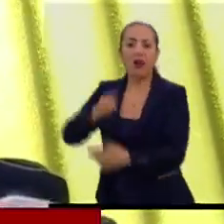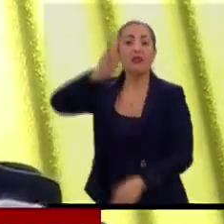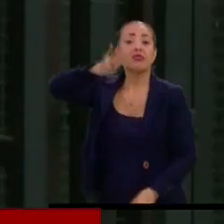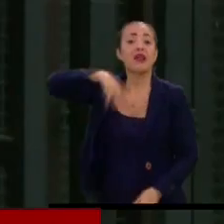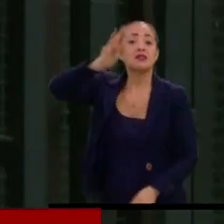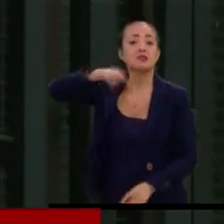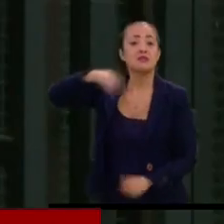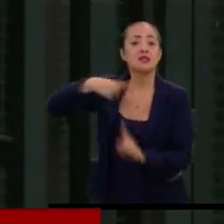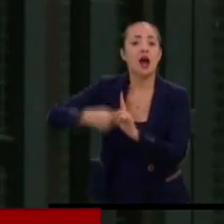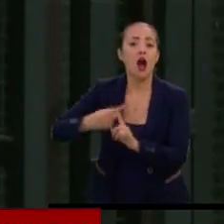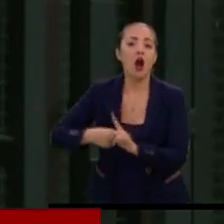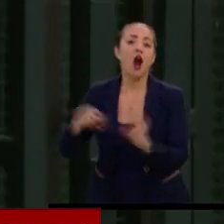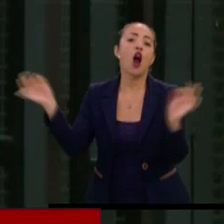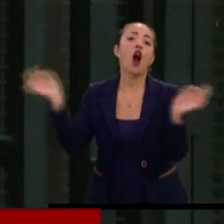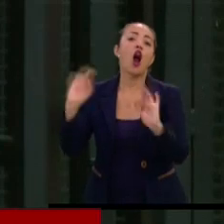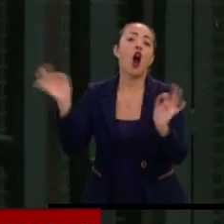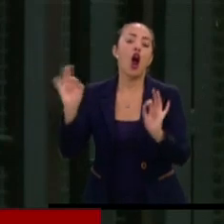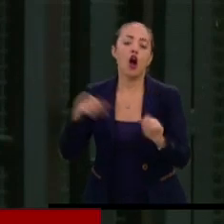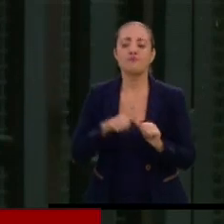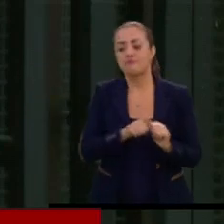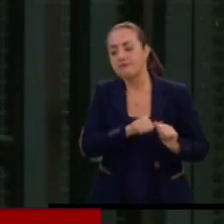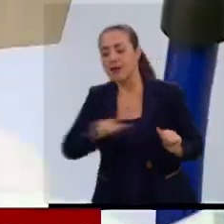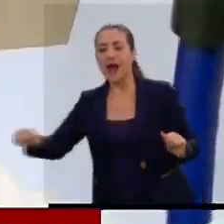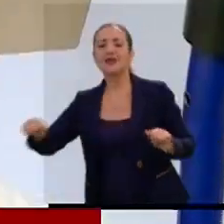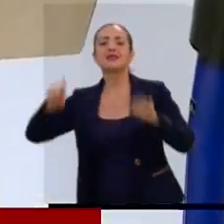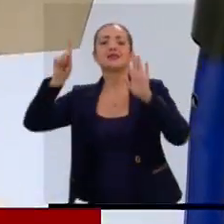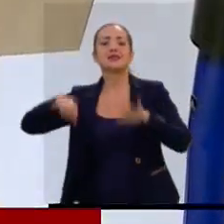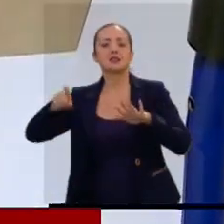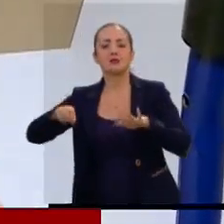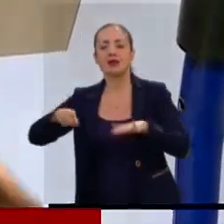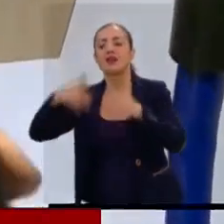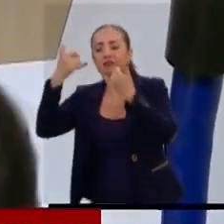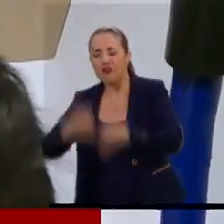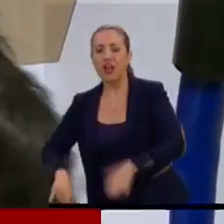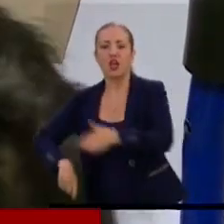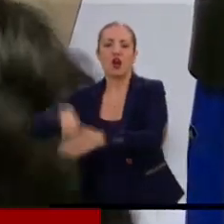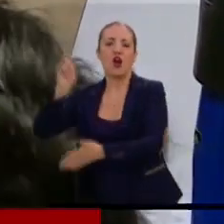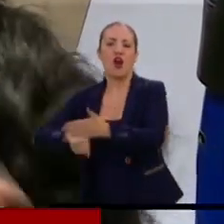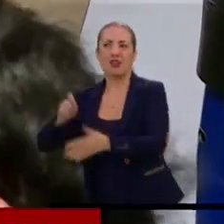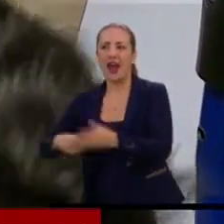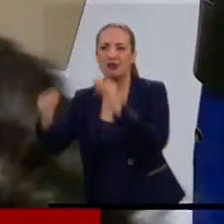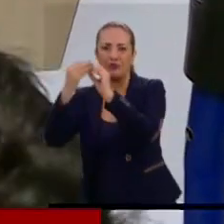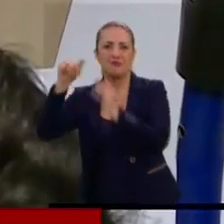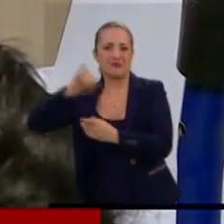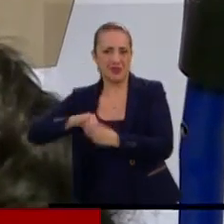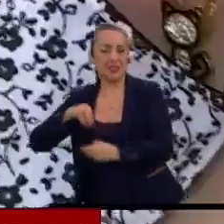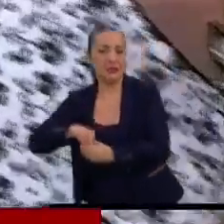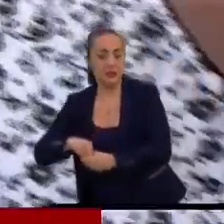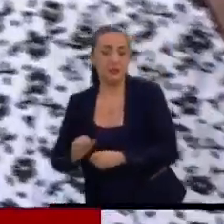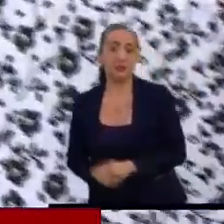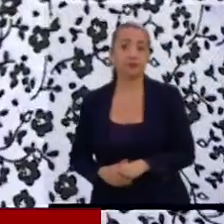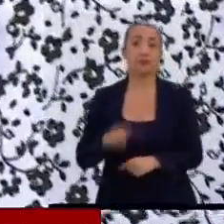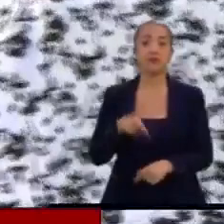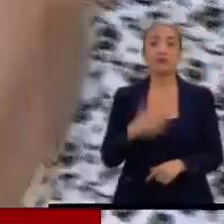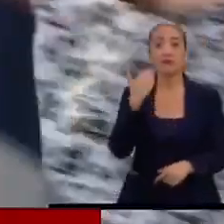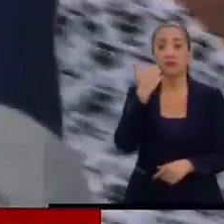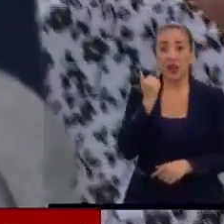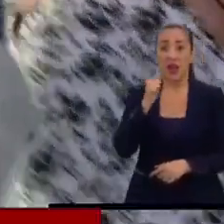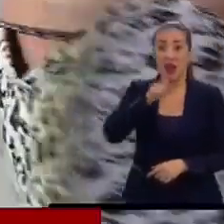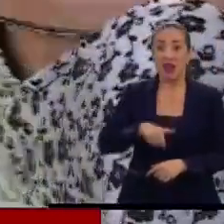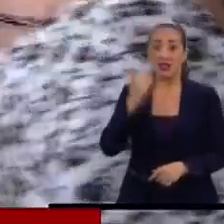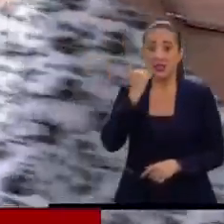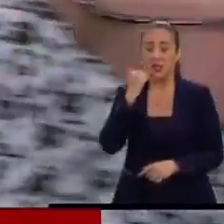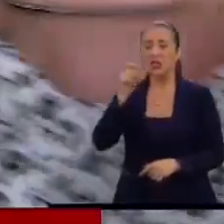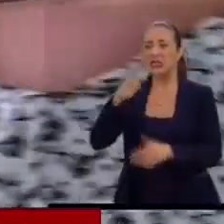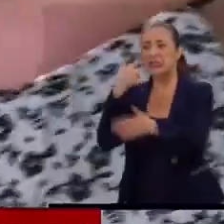o quedarme los 6 meses y cumplir el contrato. Ahora doña Marta busca la manera de que la agencia haga alguna excepción y